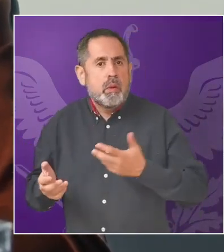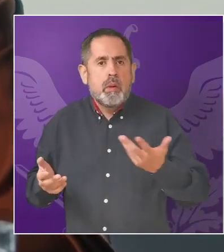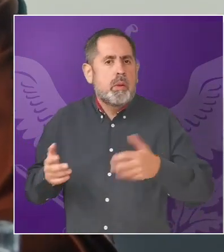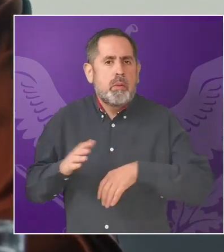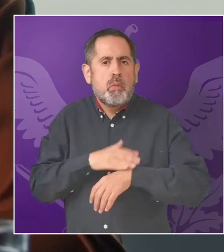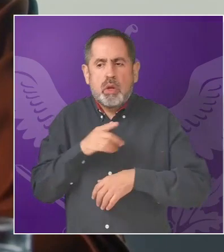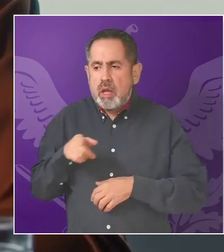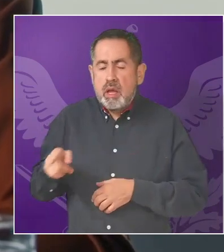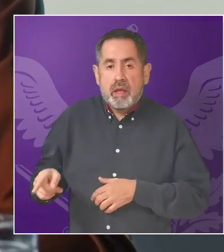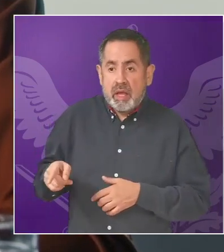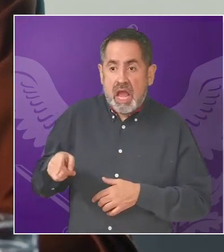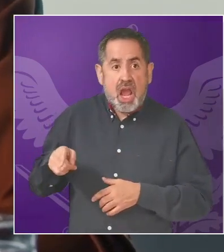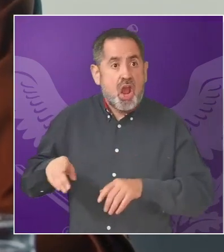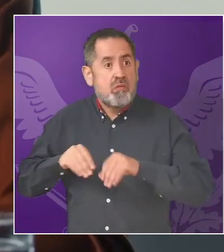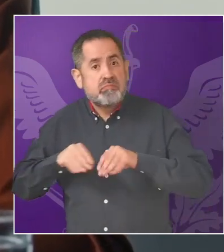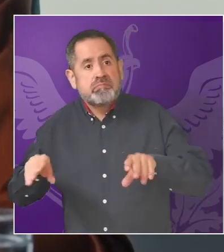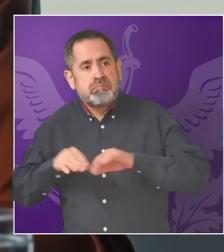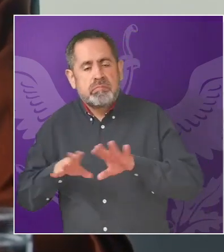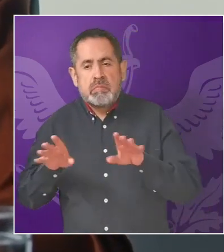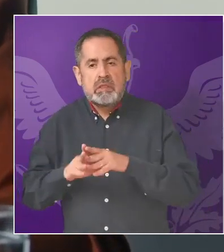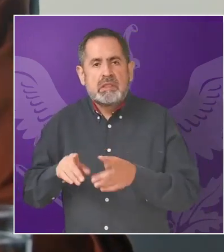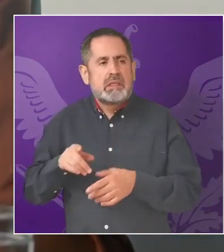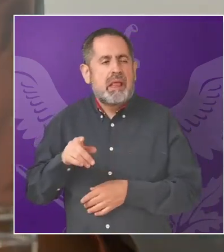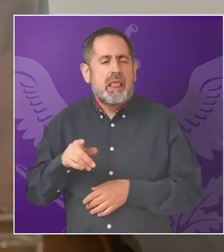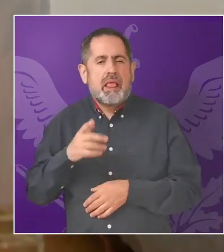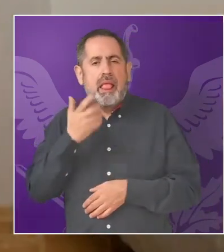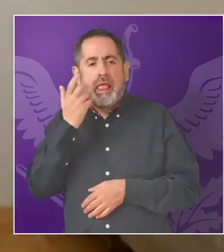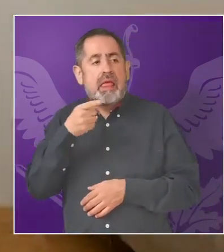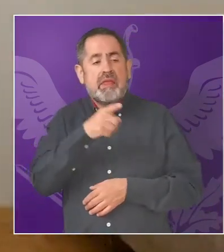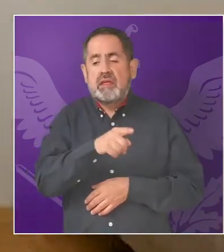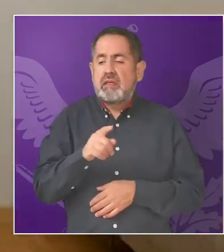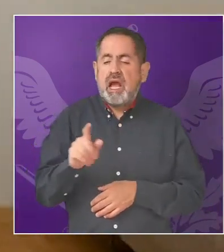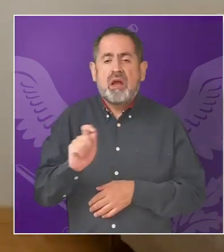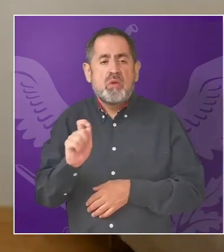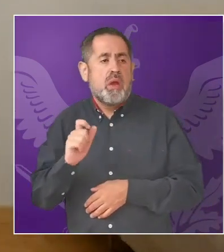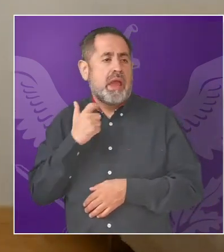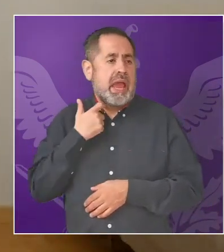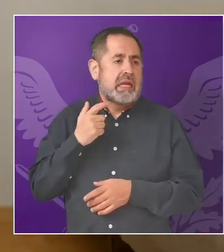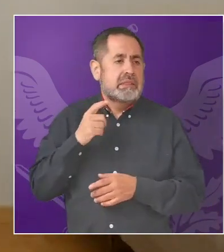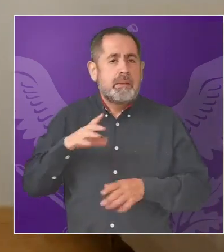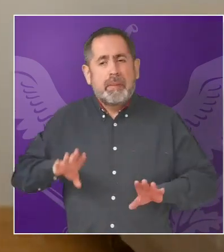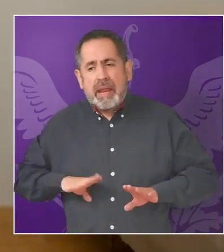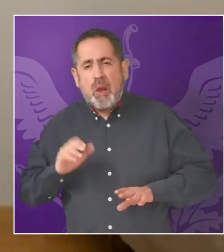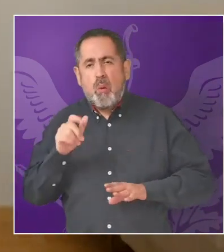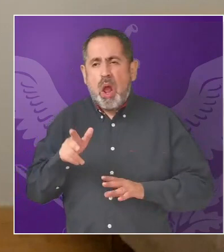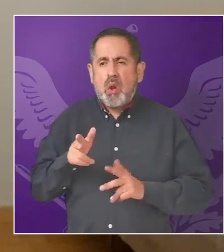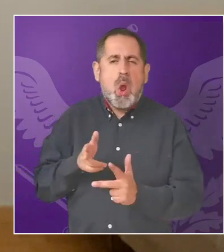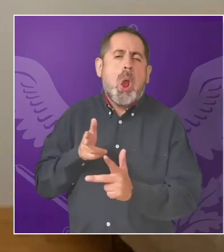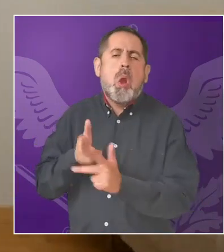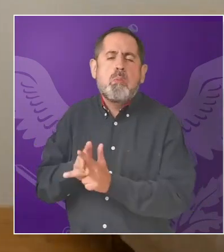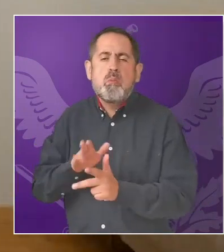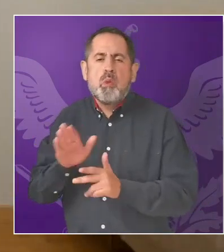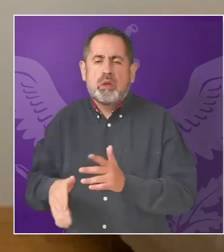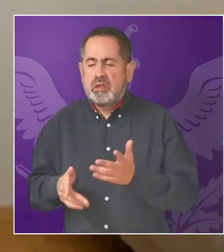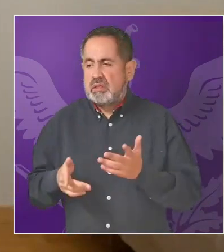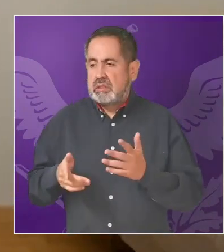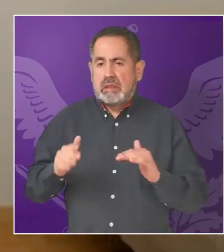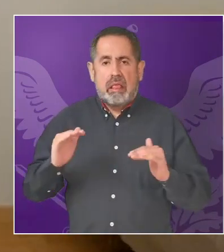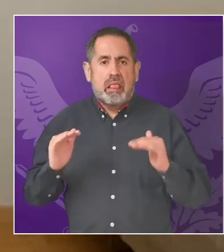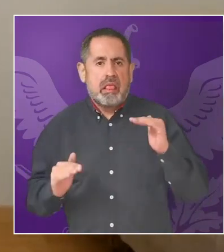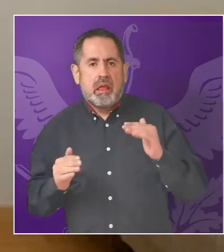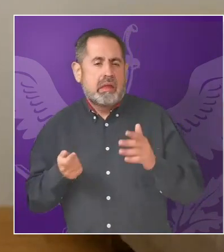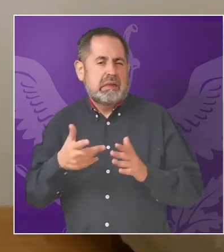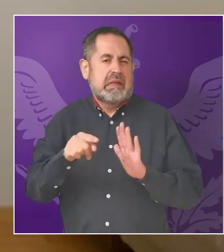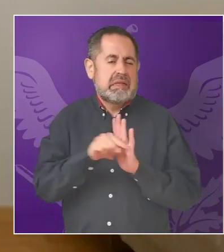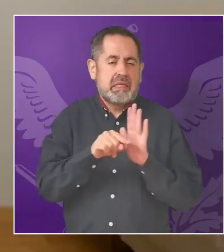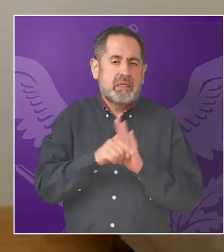es lo que conocen o dan a conocer las autoridades como crímenes pasionales, intentando utilizar estereotipos